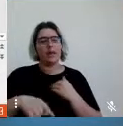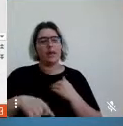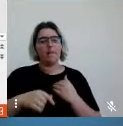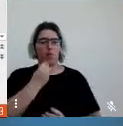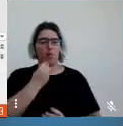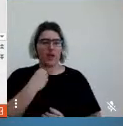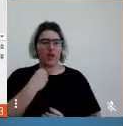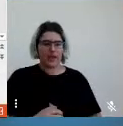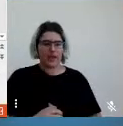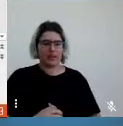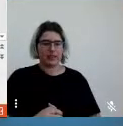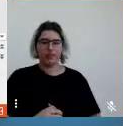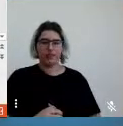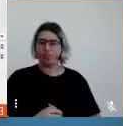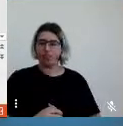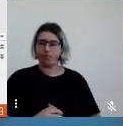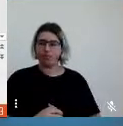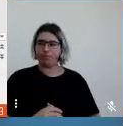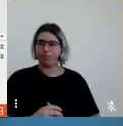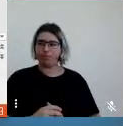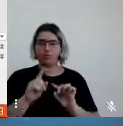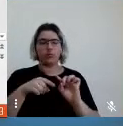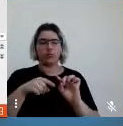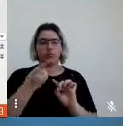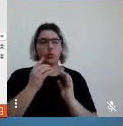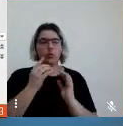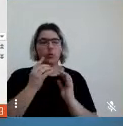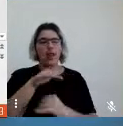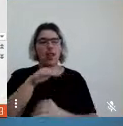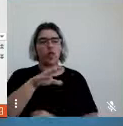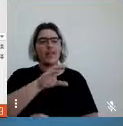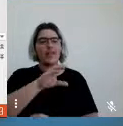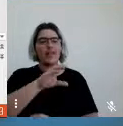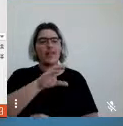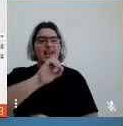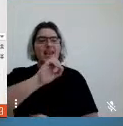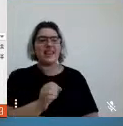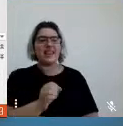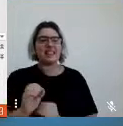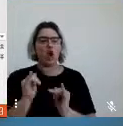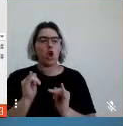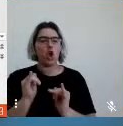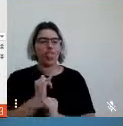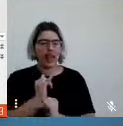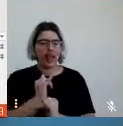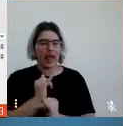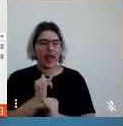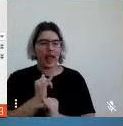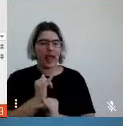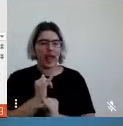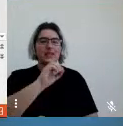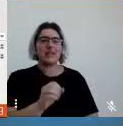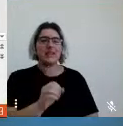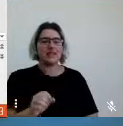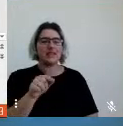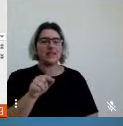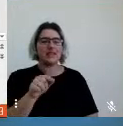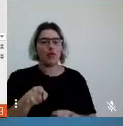pasa al intestino delgado. Y aquí hay, en el intestino hay como un cepillo, ¿vale?